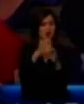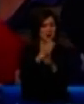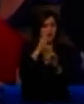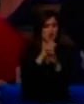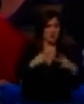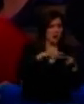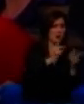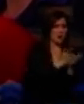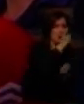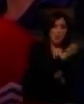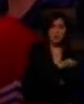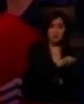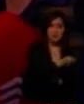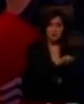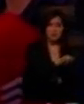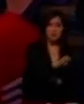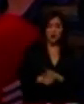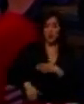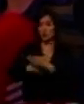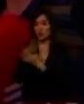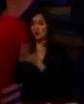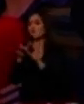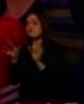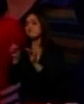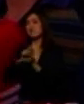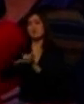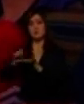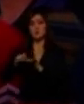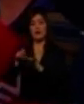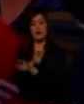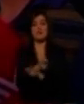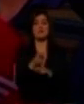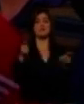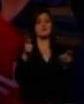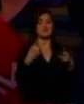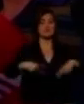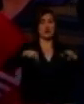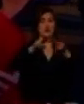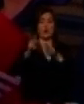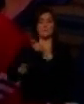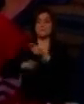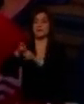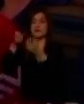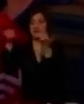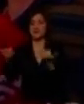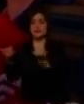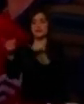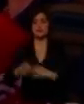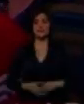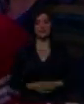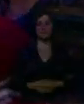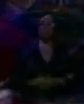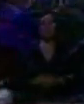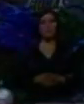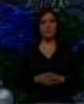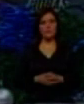de adquisición que está en la nueva escritura, en la nueva venta, y la diferencia con el valor de la venta que contó en las escrituras.